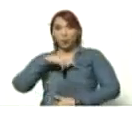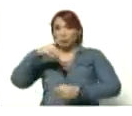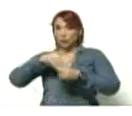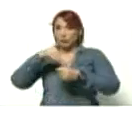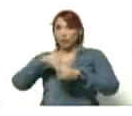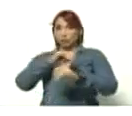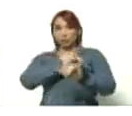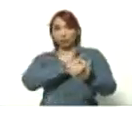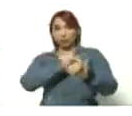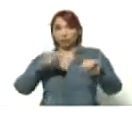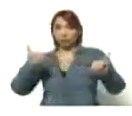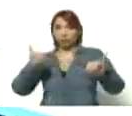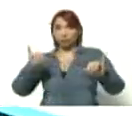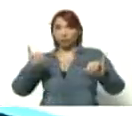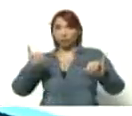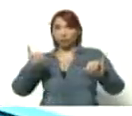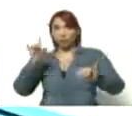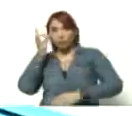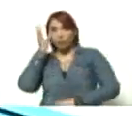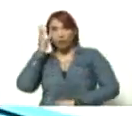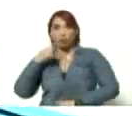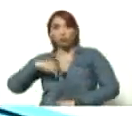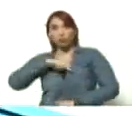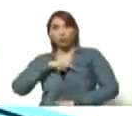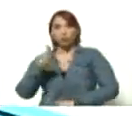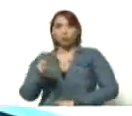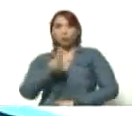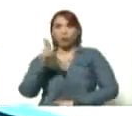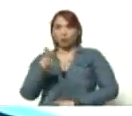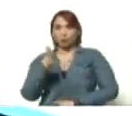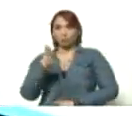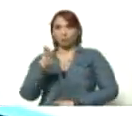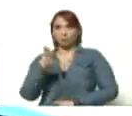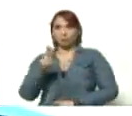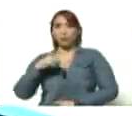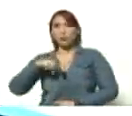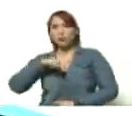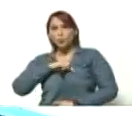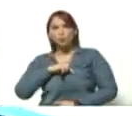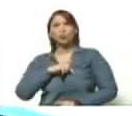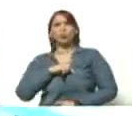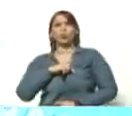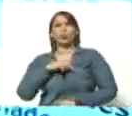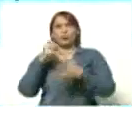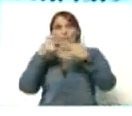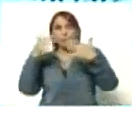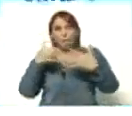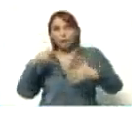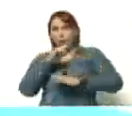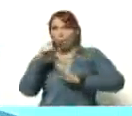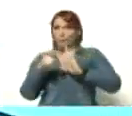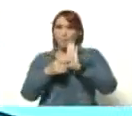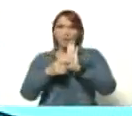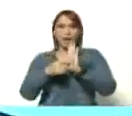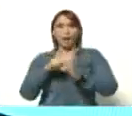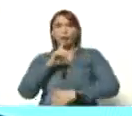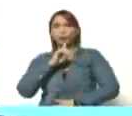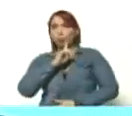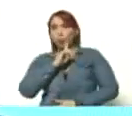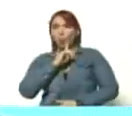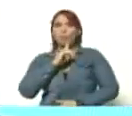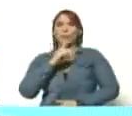será creado nuestro usuario. Una vez creado nuestro usuario vamos a llenar nuestros datos personales, luego nuestros